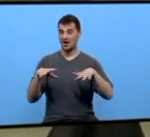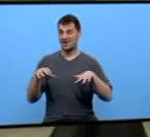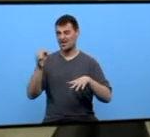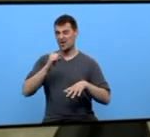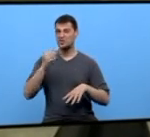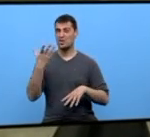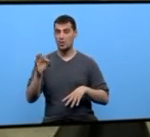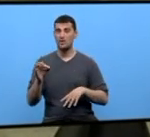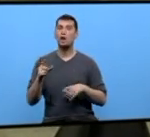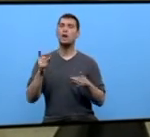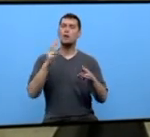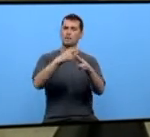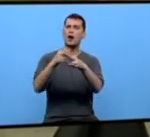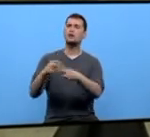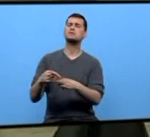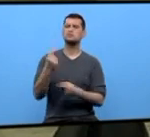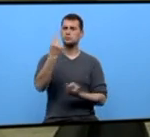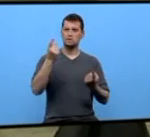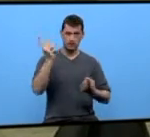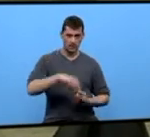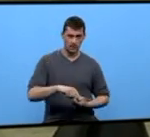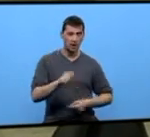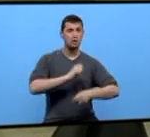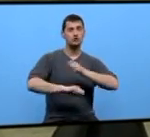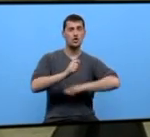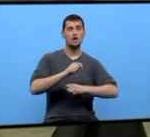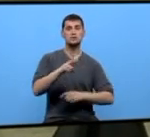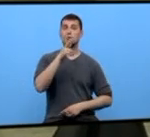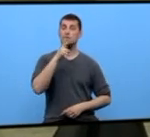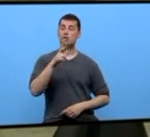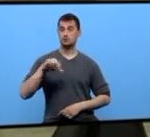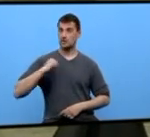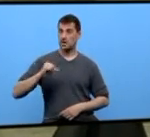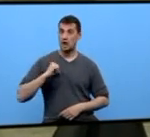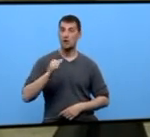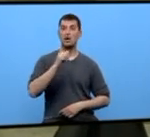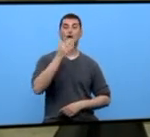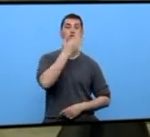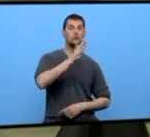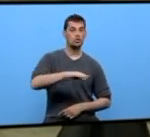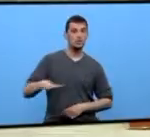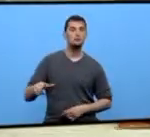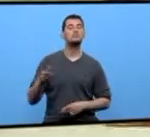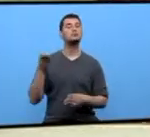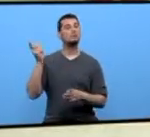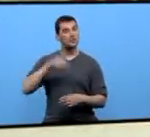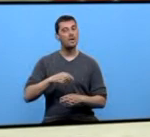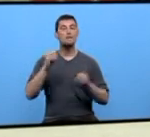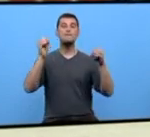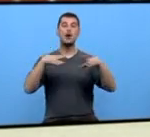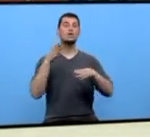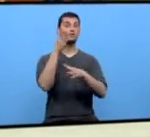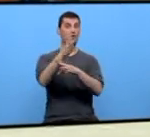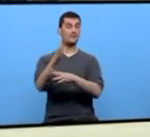en algúns locais de hostelería. As sociotecas municipais, o ULA, as escolas infantís e as SNAIS recibirán tamén a visita